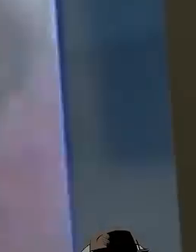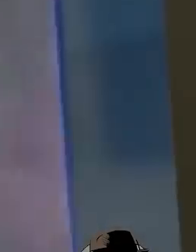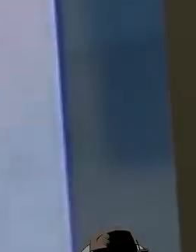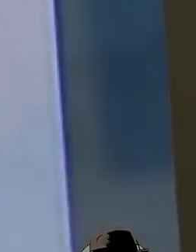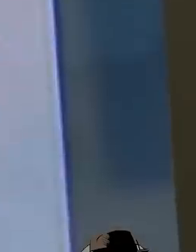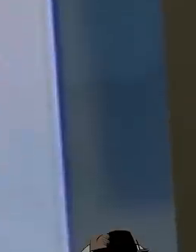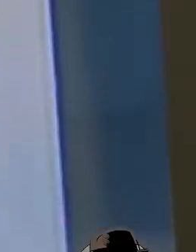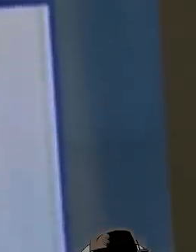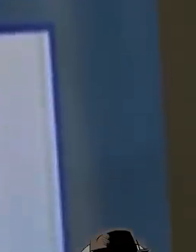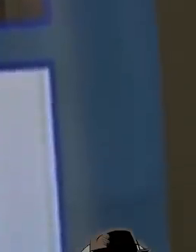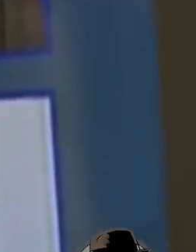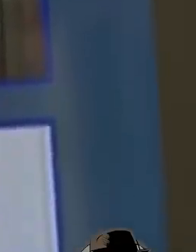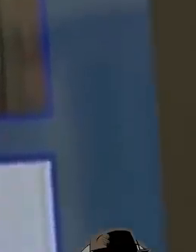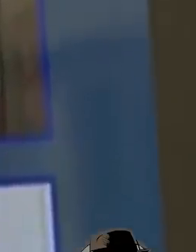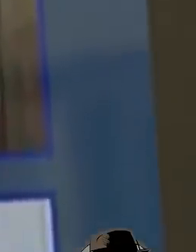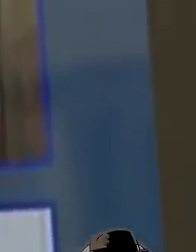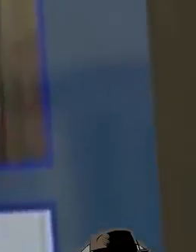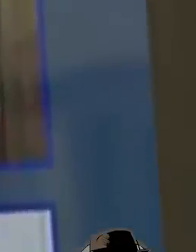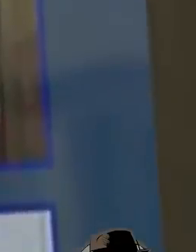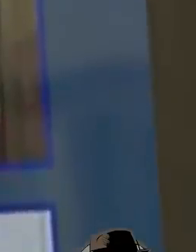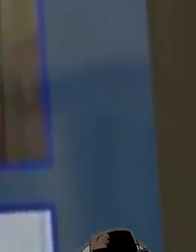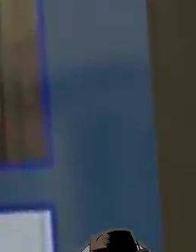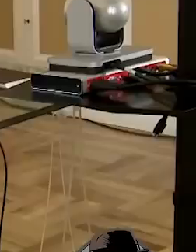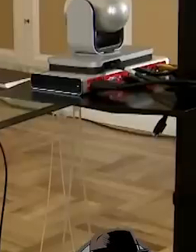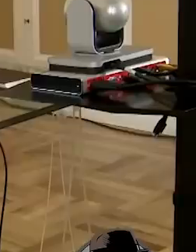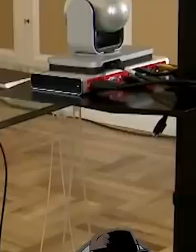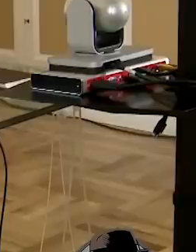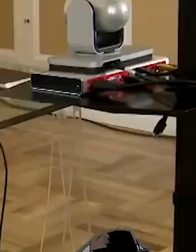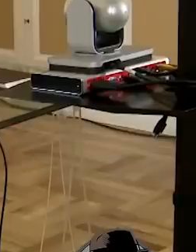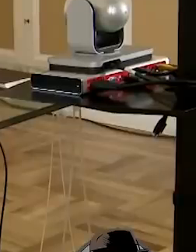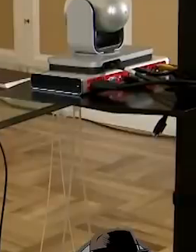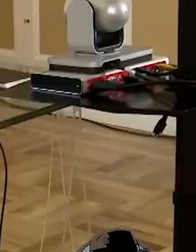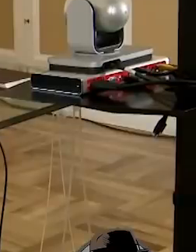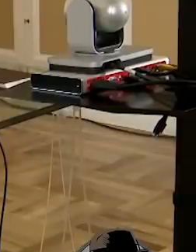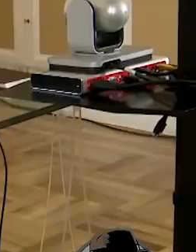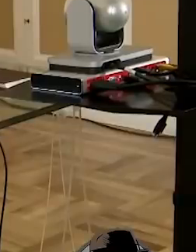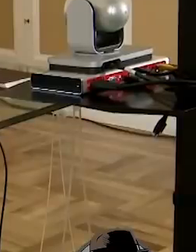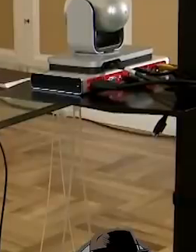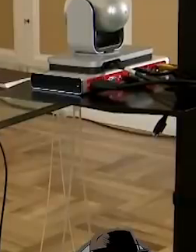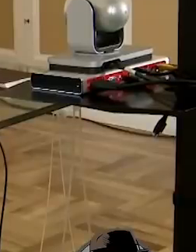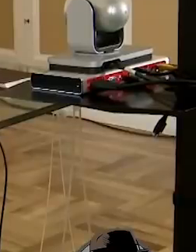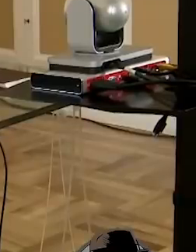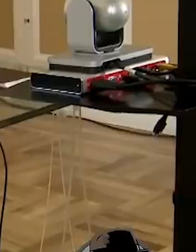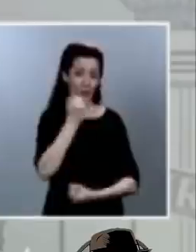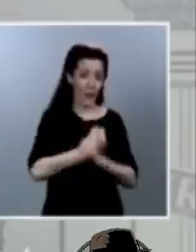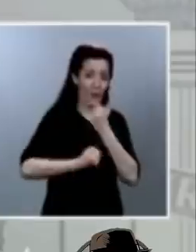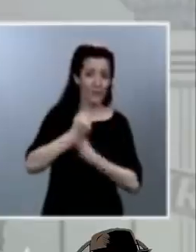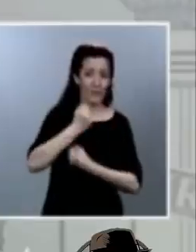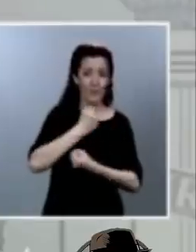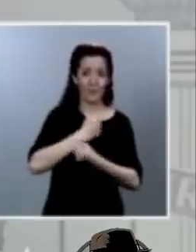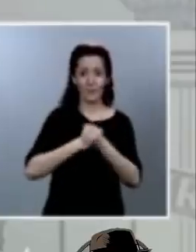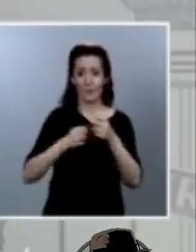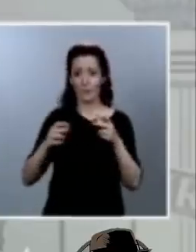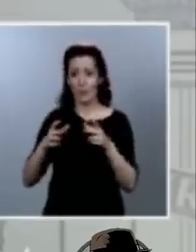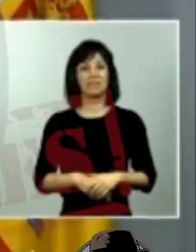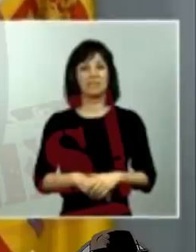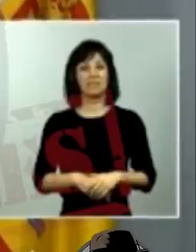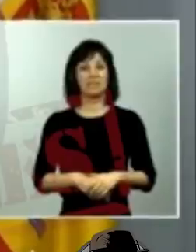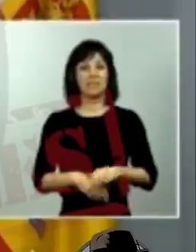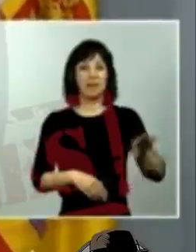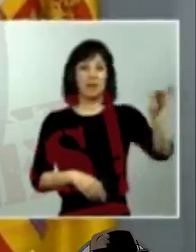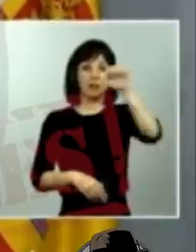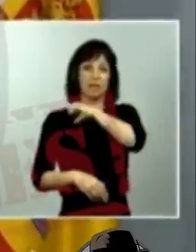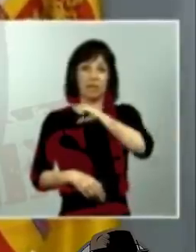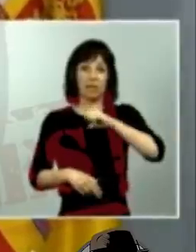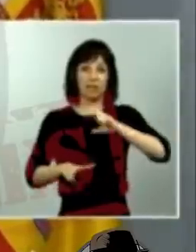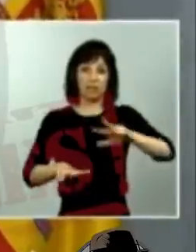ley mordaza, lo era entre comillas porque es casi ellos como la llaman, y bueno, ya sabemos cómo va